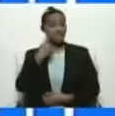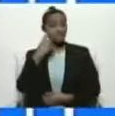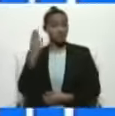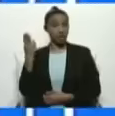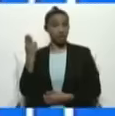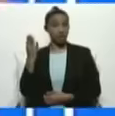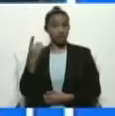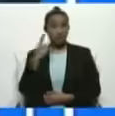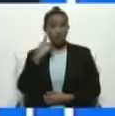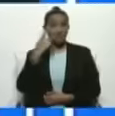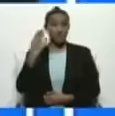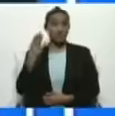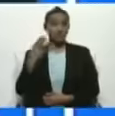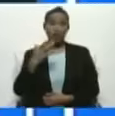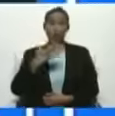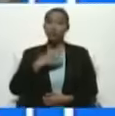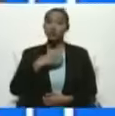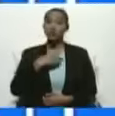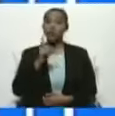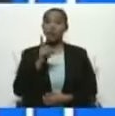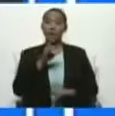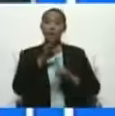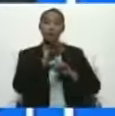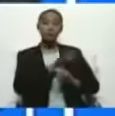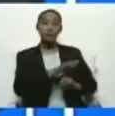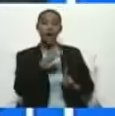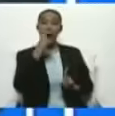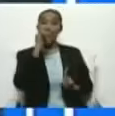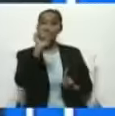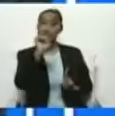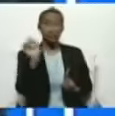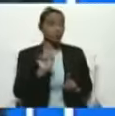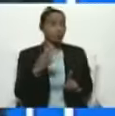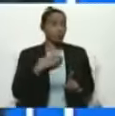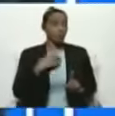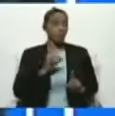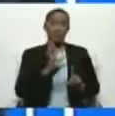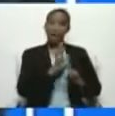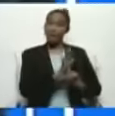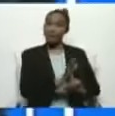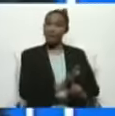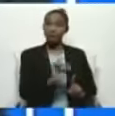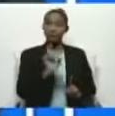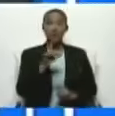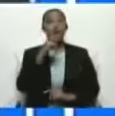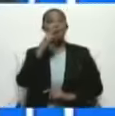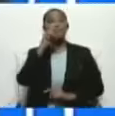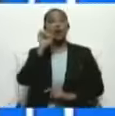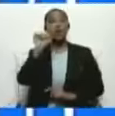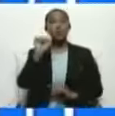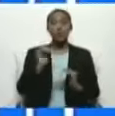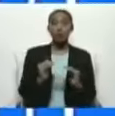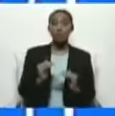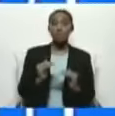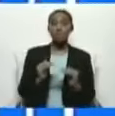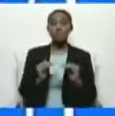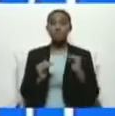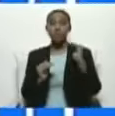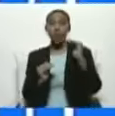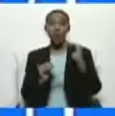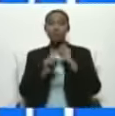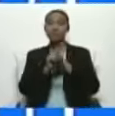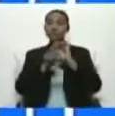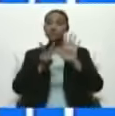a Maduro. ¿Lo han visto? Tienen dos días en eso. No podemos subestimarlo. Maduro subió de 17 a 29